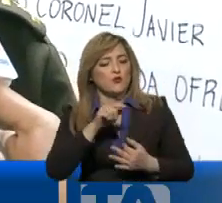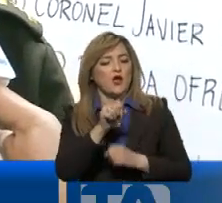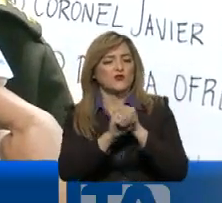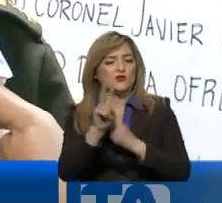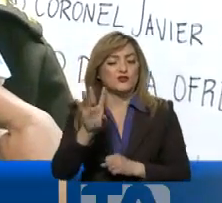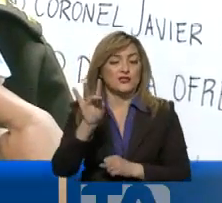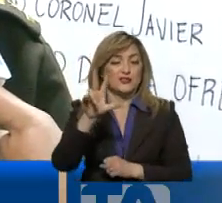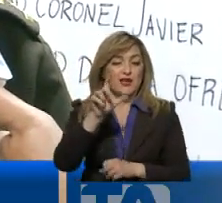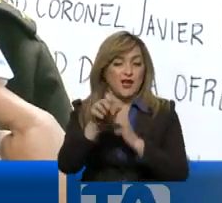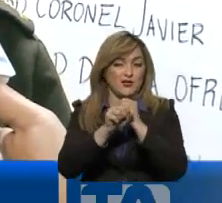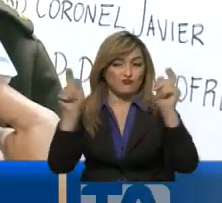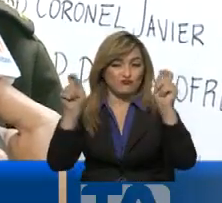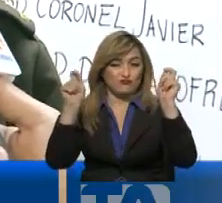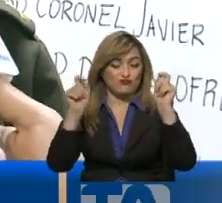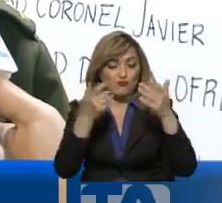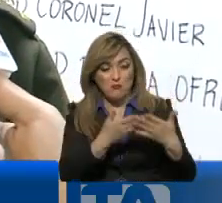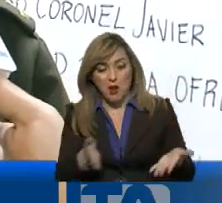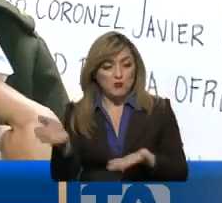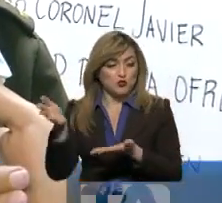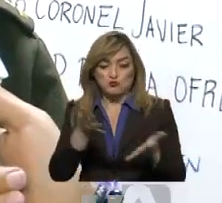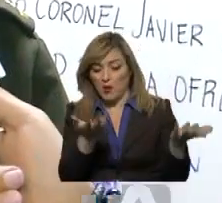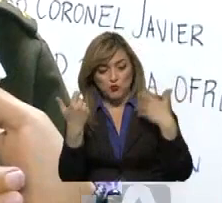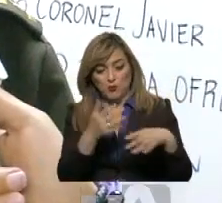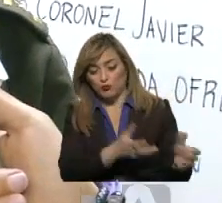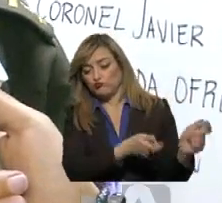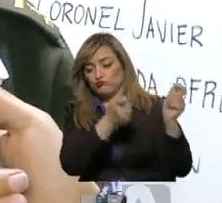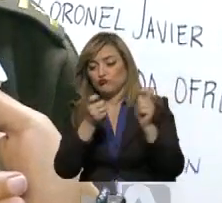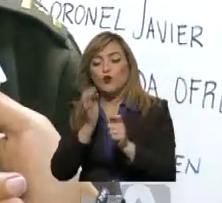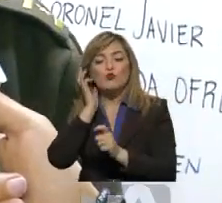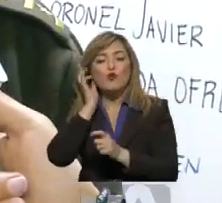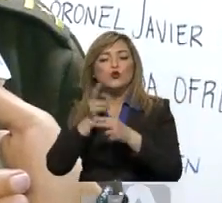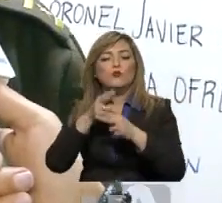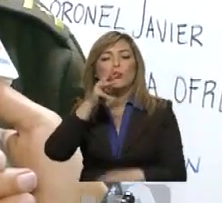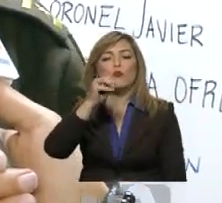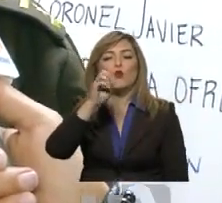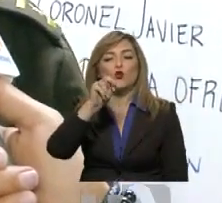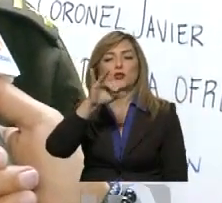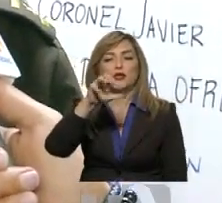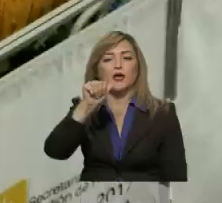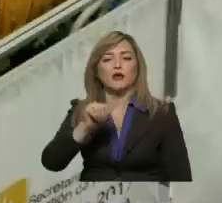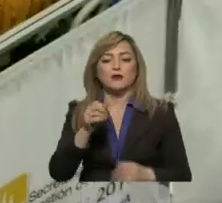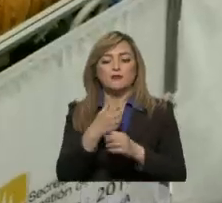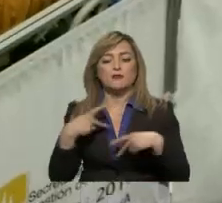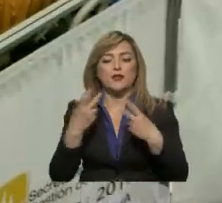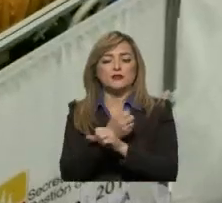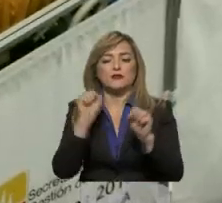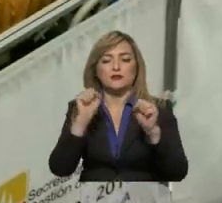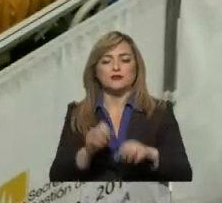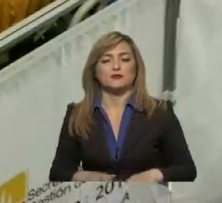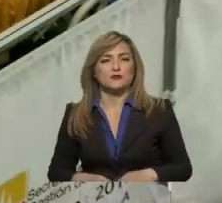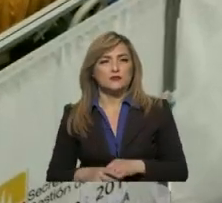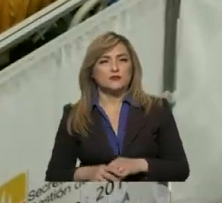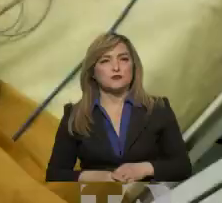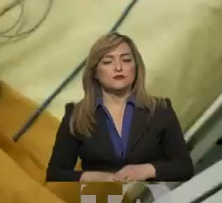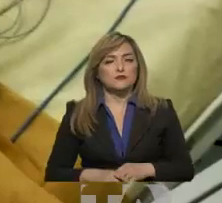aperturamos las puertas del Hospital de la Policía para poderle ayudar a doña Mónica y que de esta manera pueda salvar su vida. Y es que después de ingresar